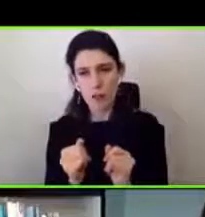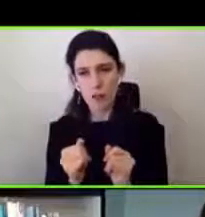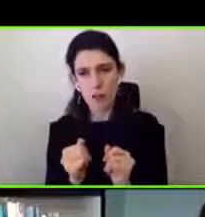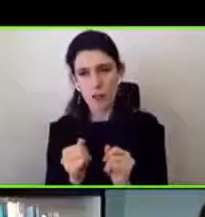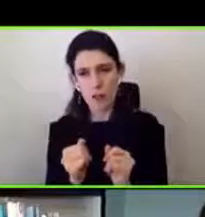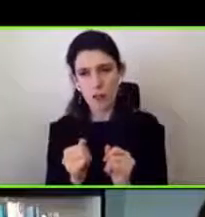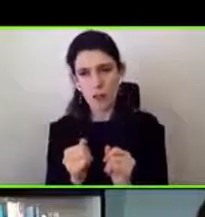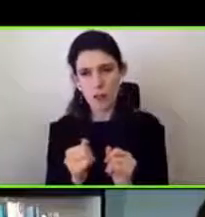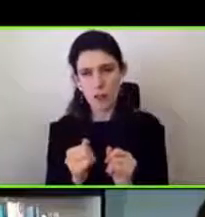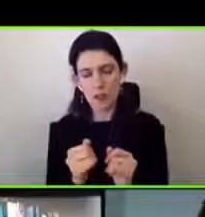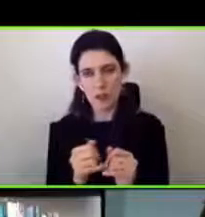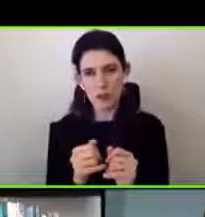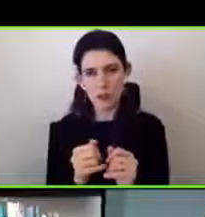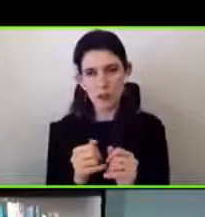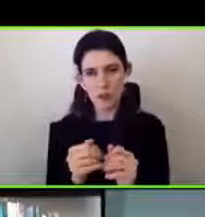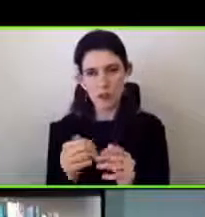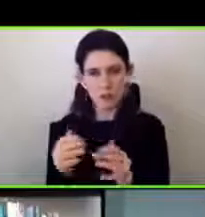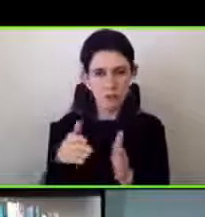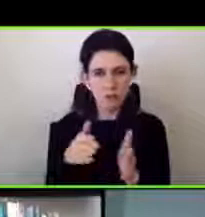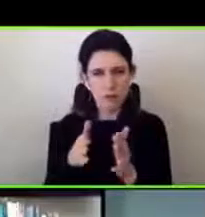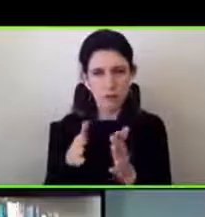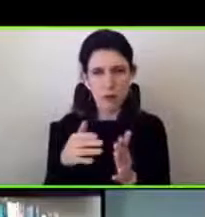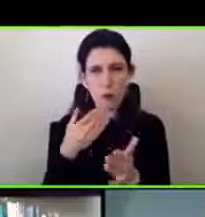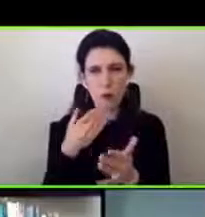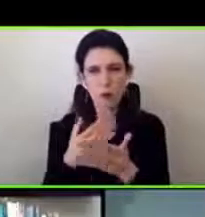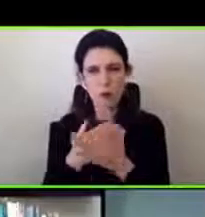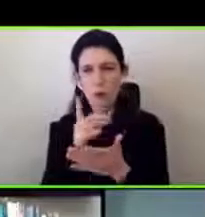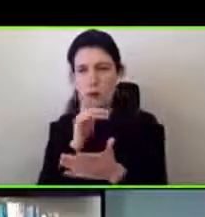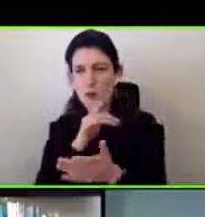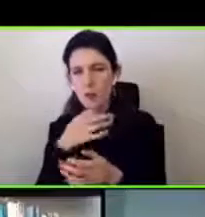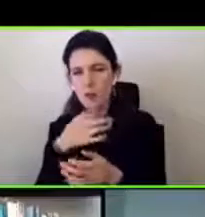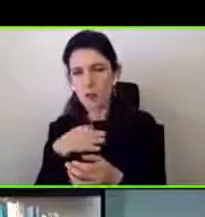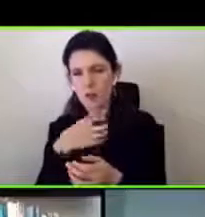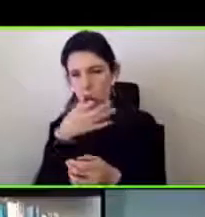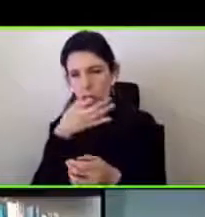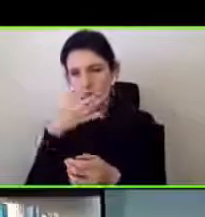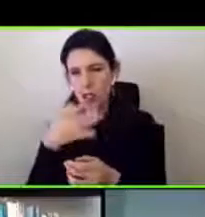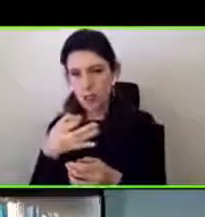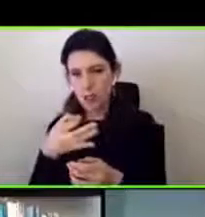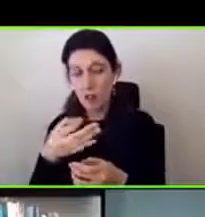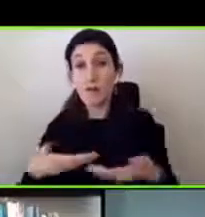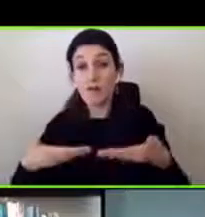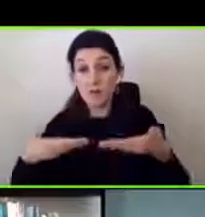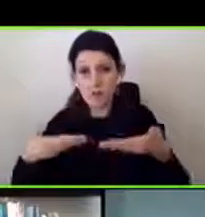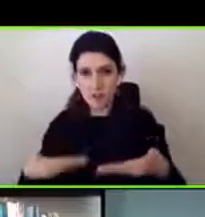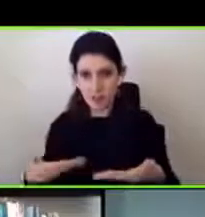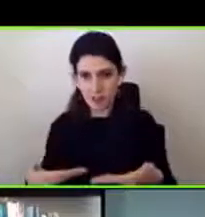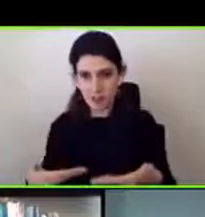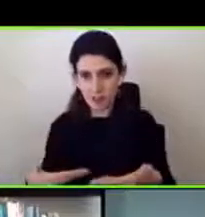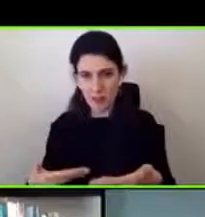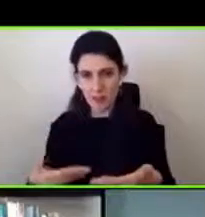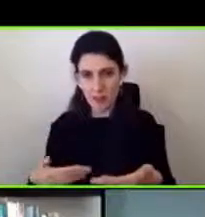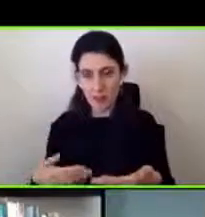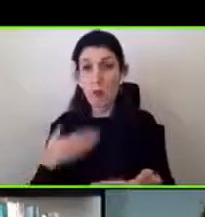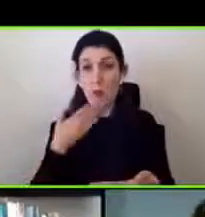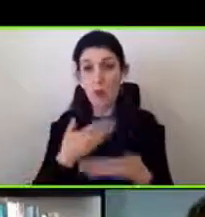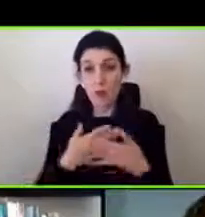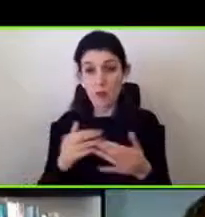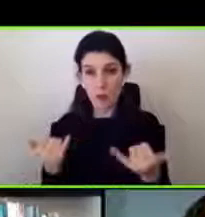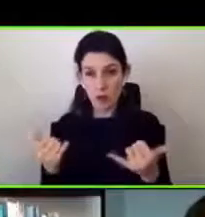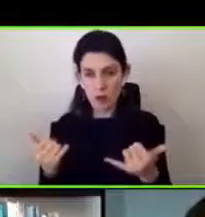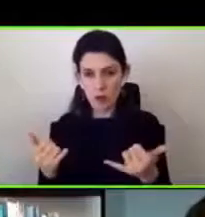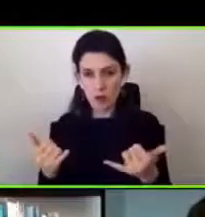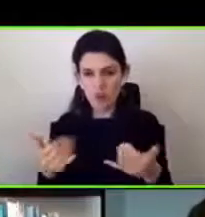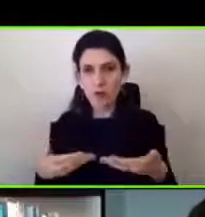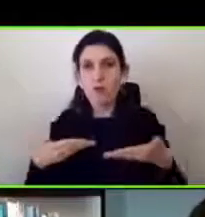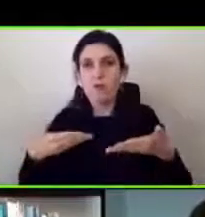donde yo fui terminando mi presentación, esta idea de estar en el presente en el momento del juego, a mí me